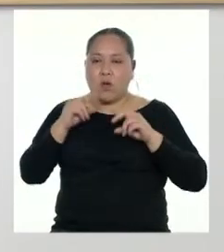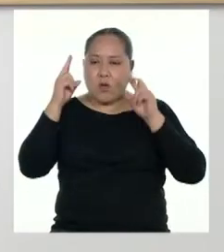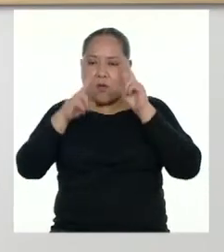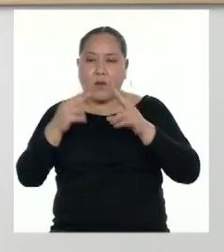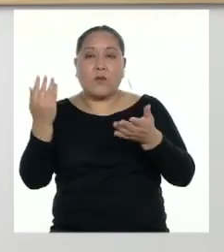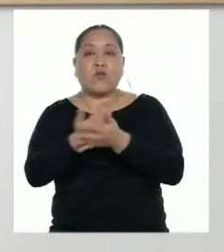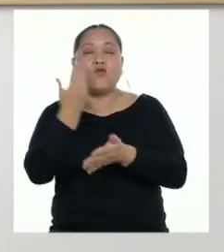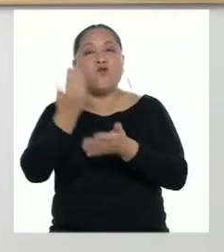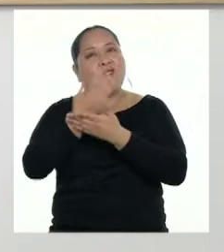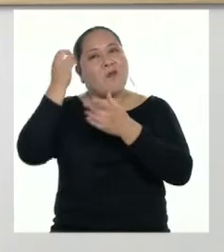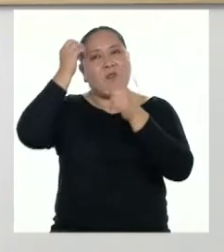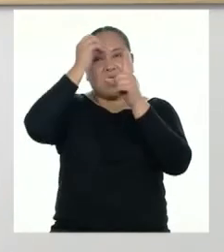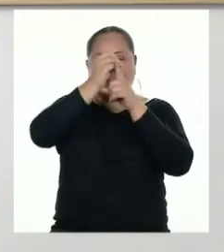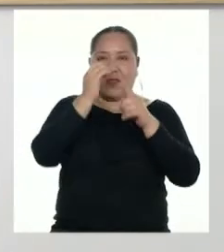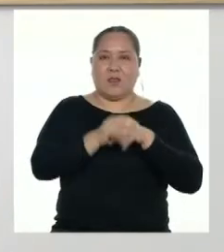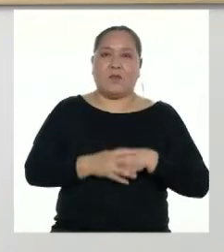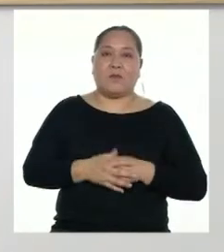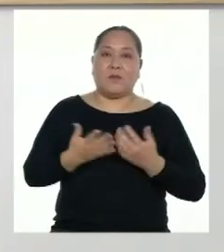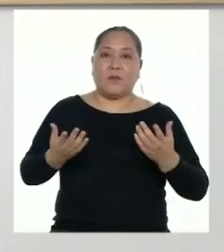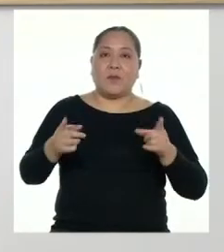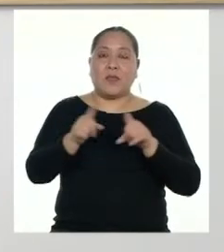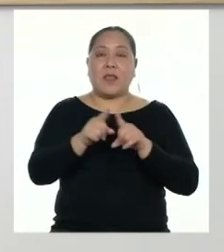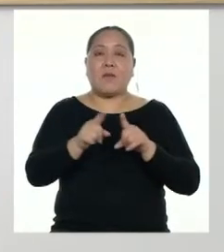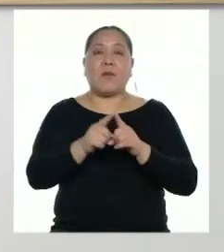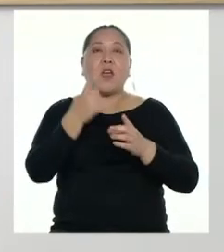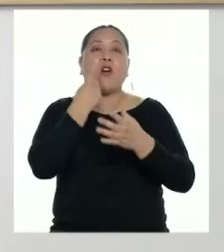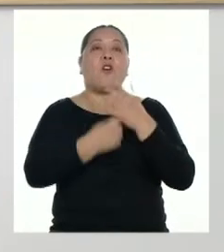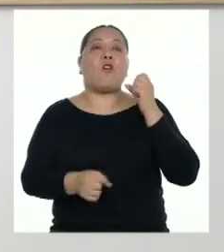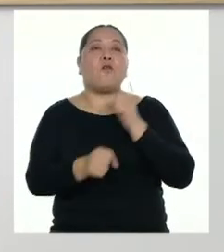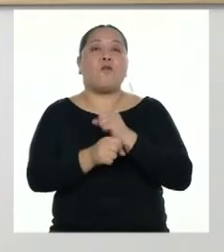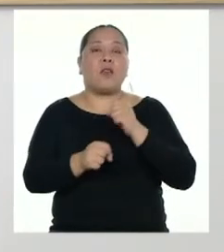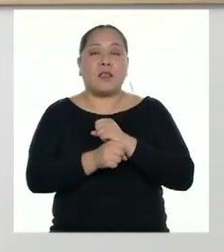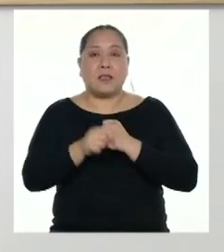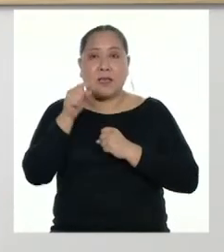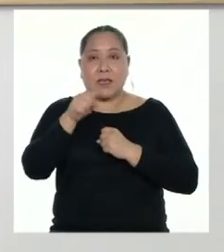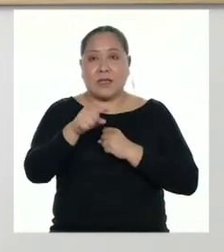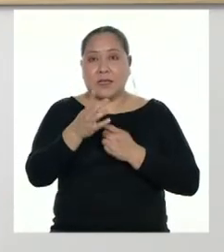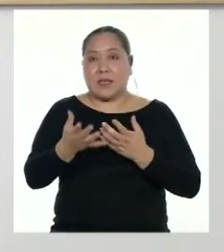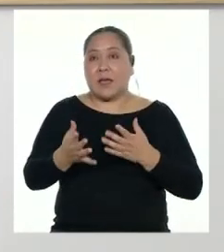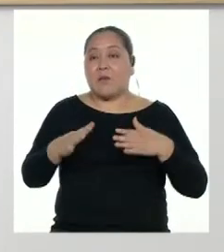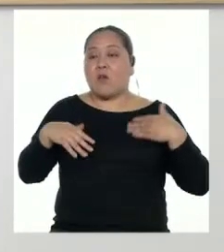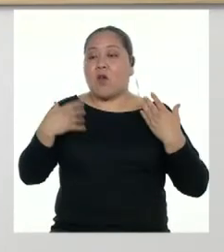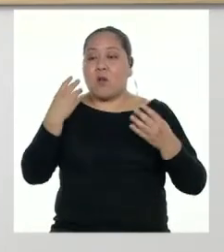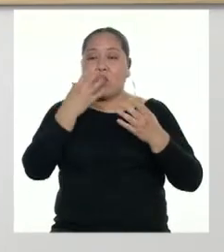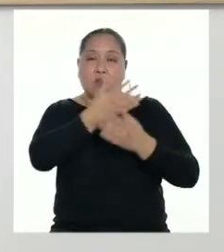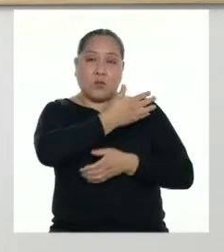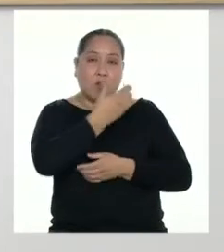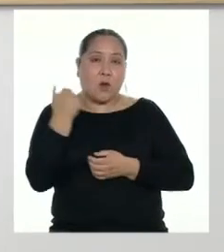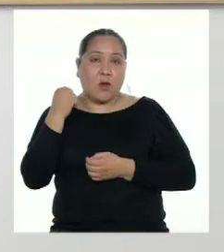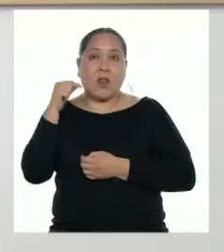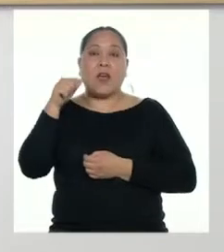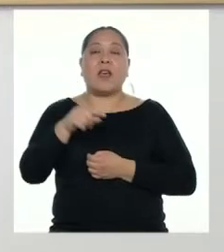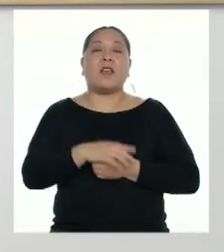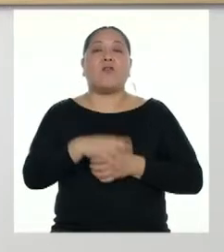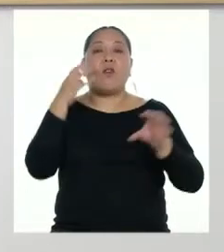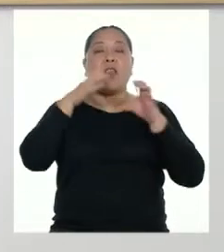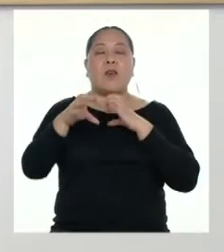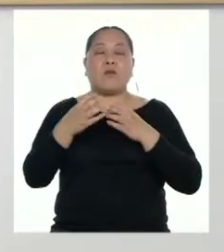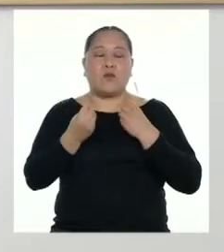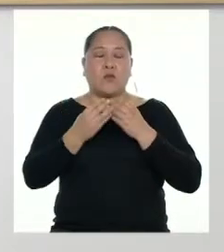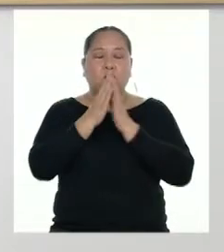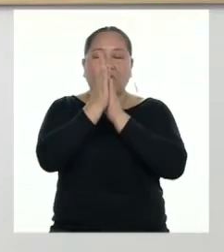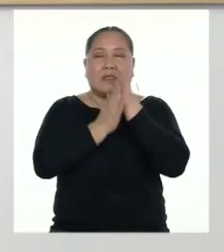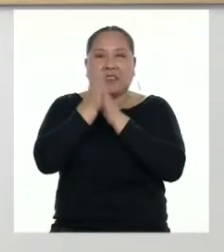nuevo reto. Además, tener confianza en que si hay algo que podemos mejorar, lo haremos con mucha